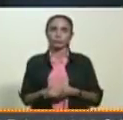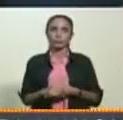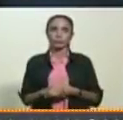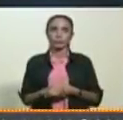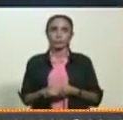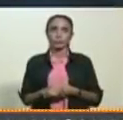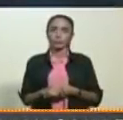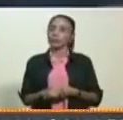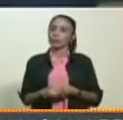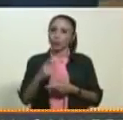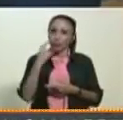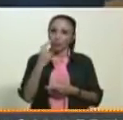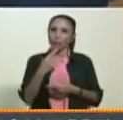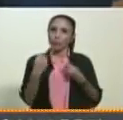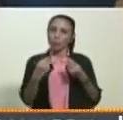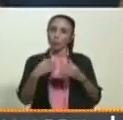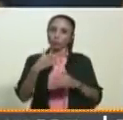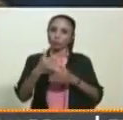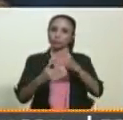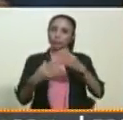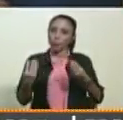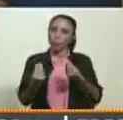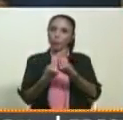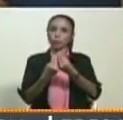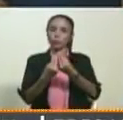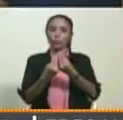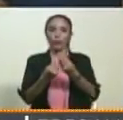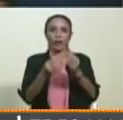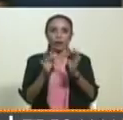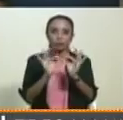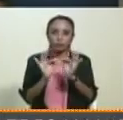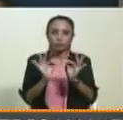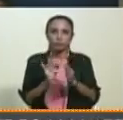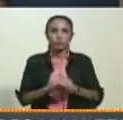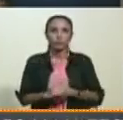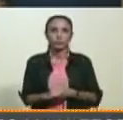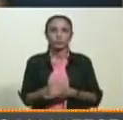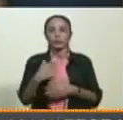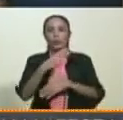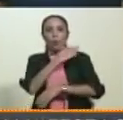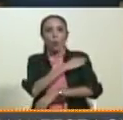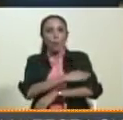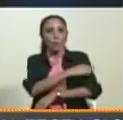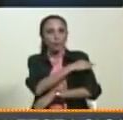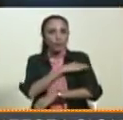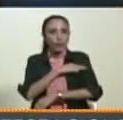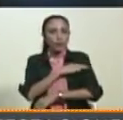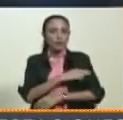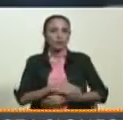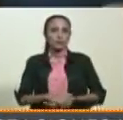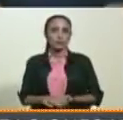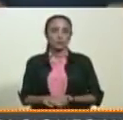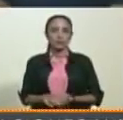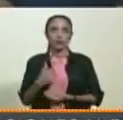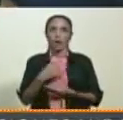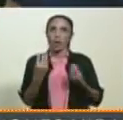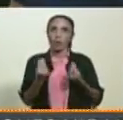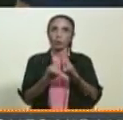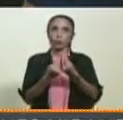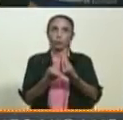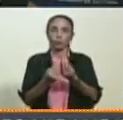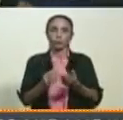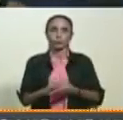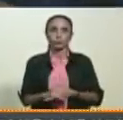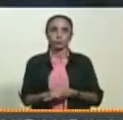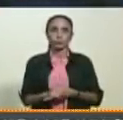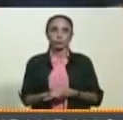cómo podemos hacer las cosas? Recuperar los espacios, recuperar los hospitales, Aristóbulo, cuando se trata de